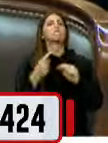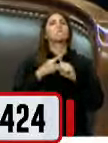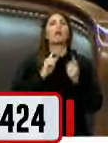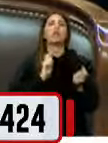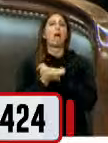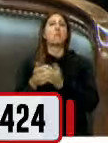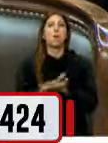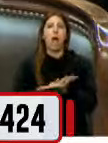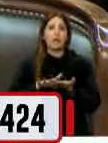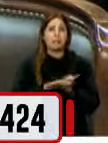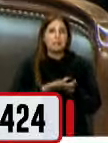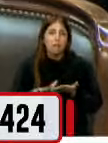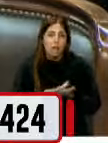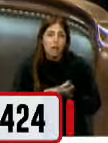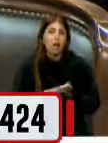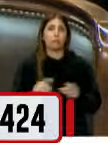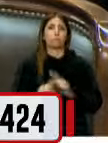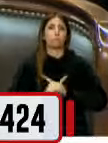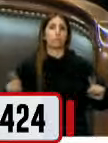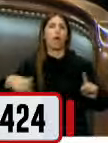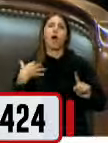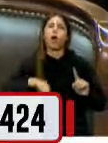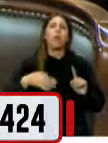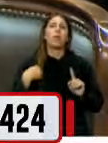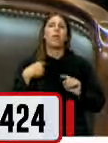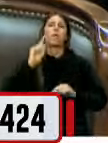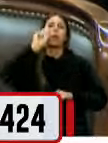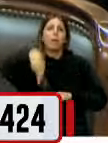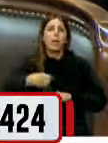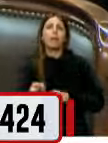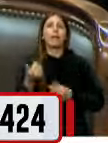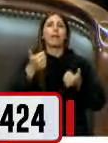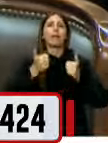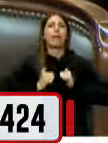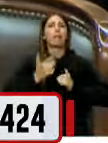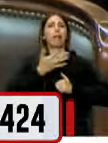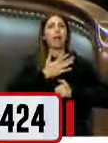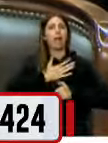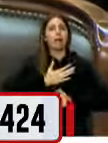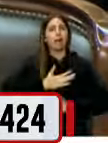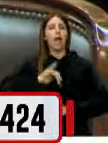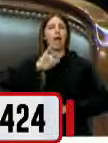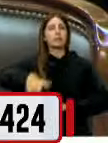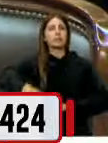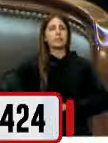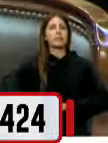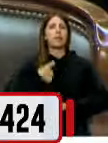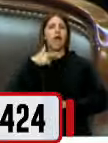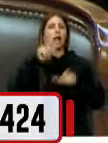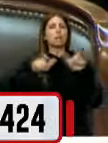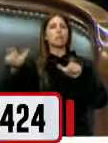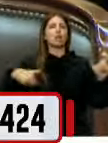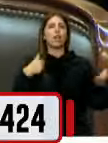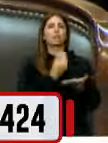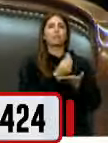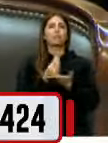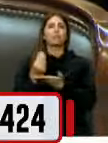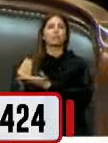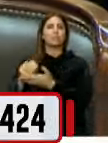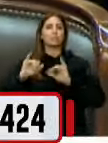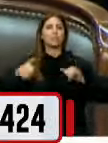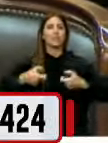es. ¿Eh? Creo que ya he dicho, ¿eh? Cómo estoy cobrando la jubilación. A ver, cuénteme. Tengo una mínima.